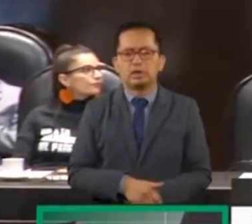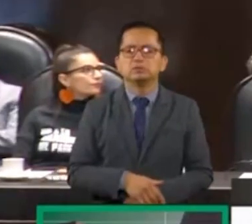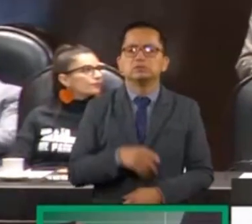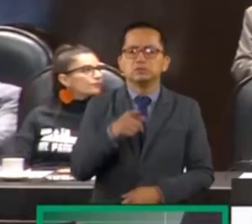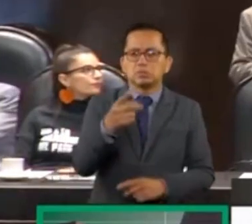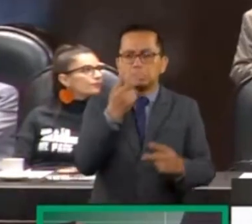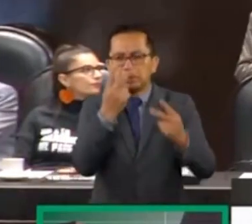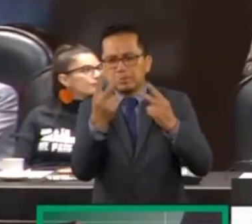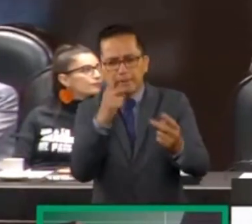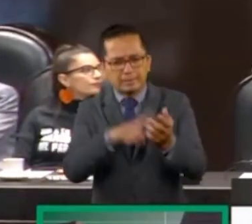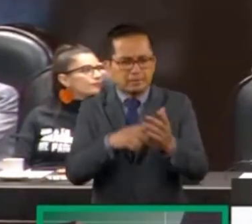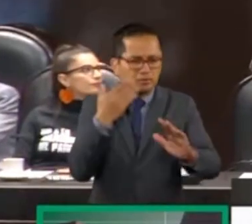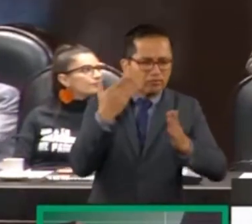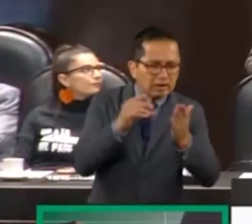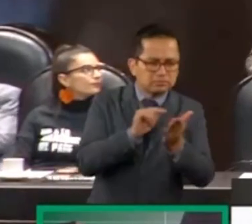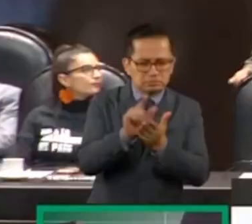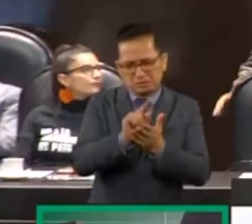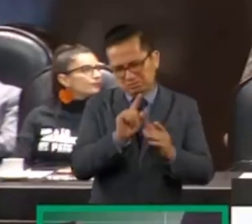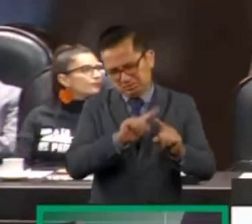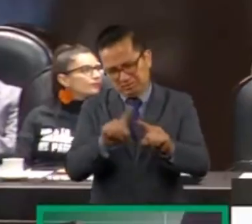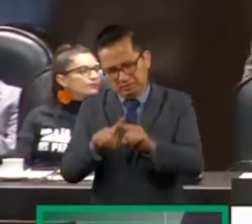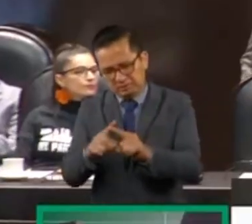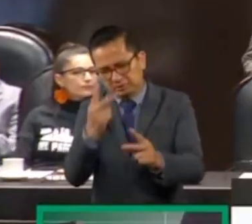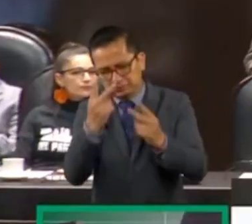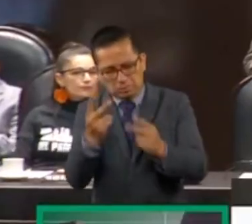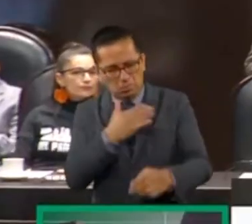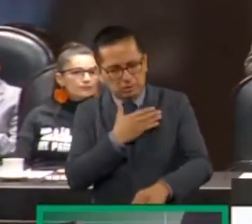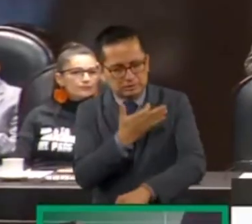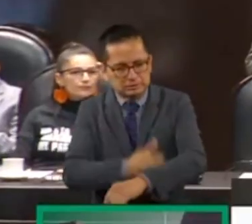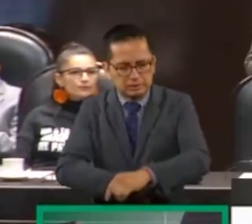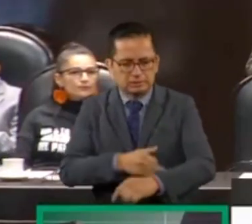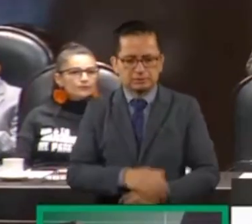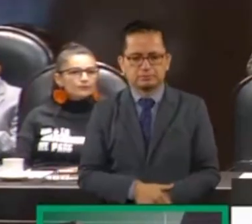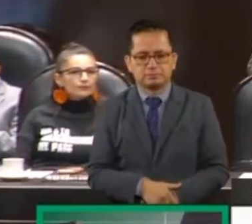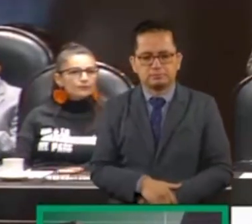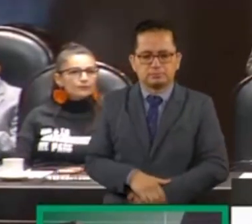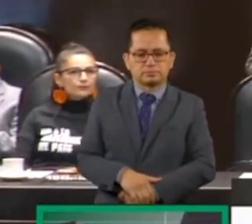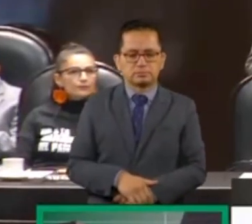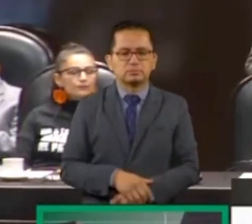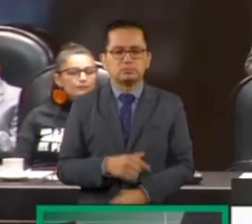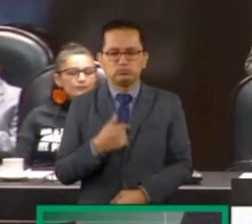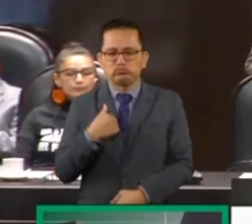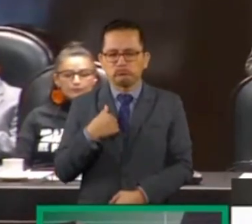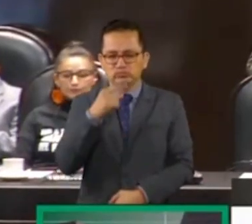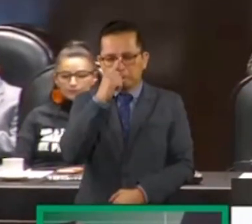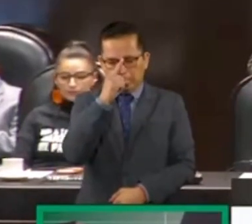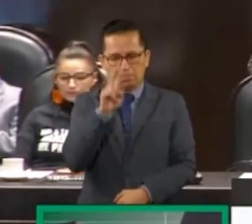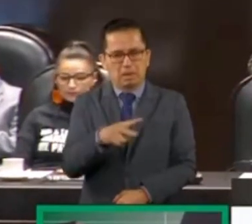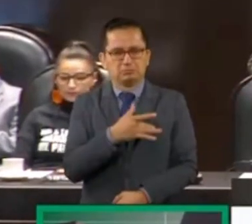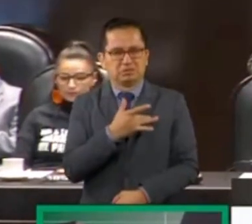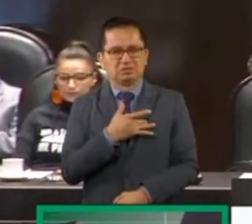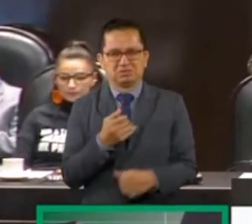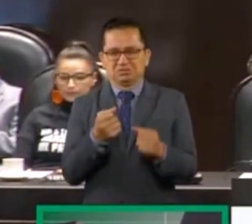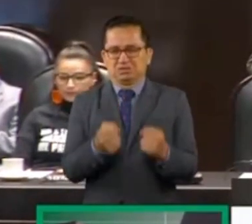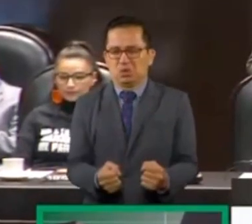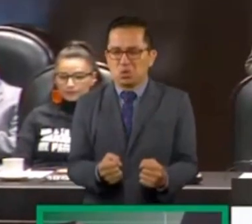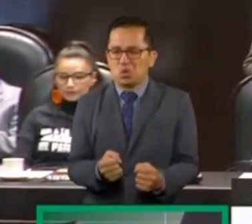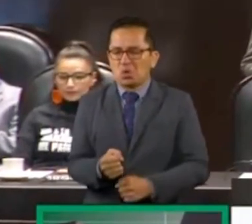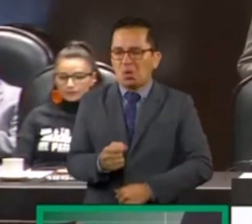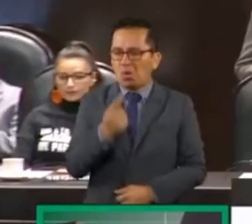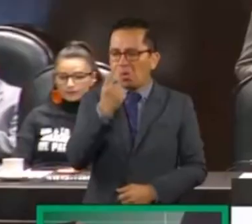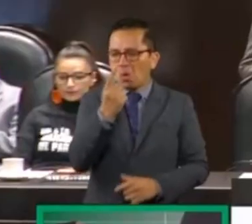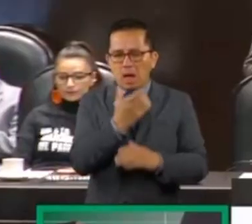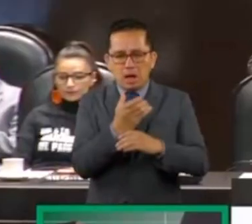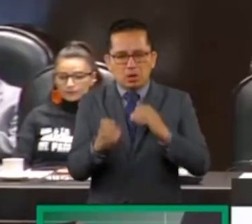de este Congreso. Sin miedo a equivocarme, les puedo decir que si algo ha distinguido a esta legislatura ha sido